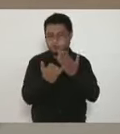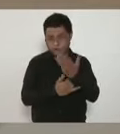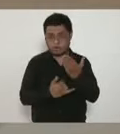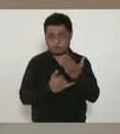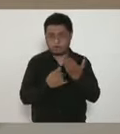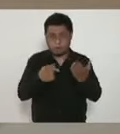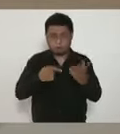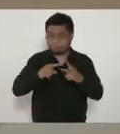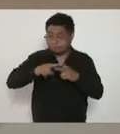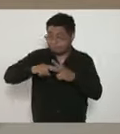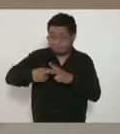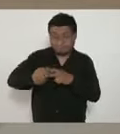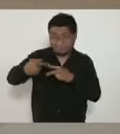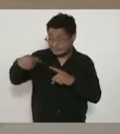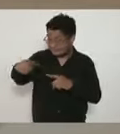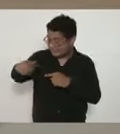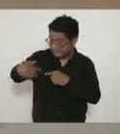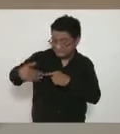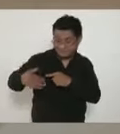esta obra,